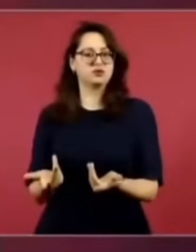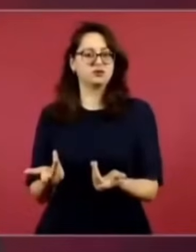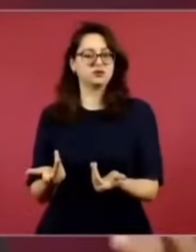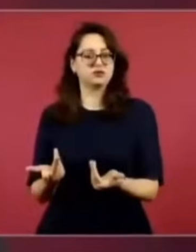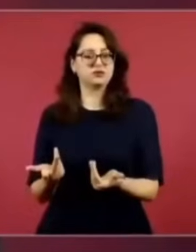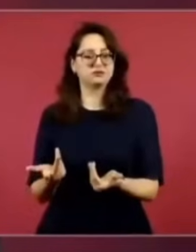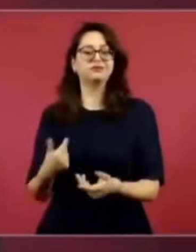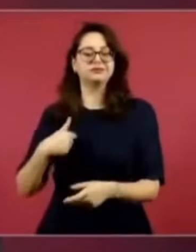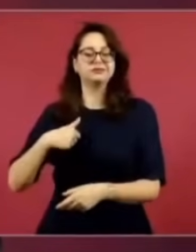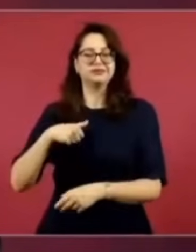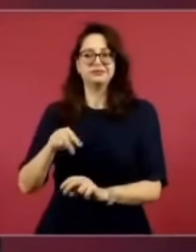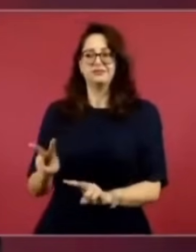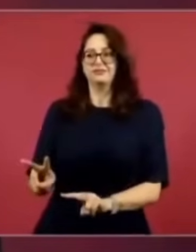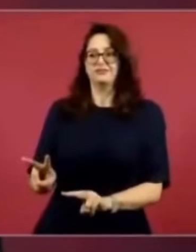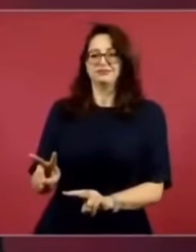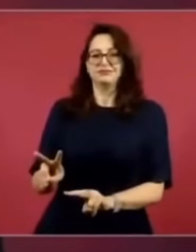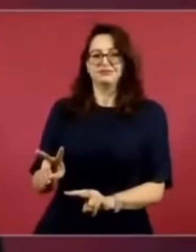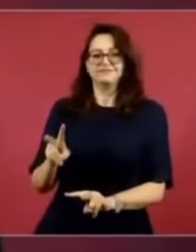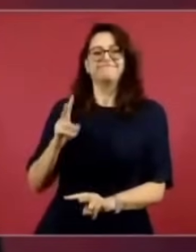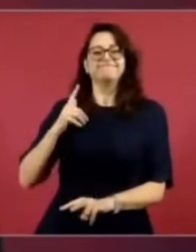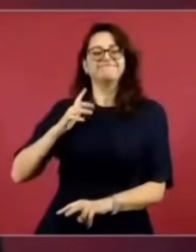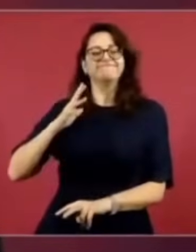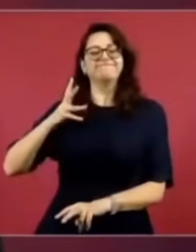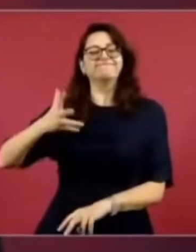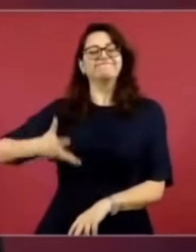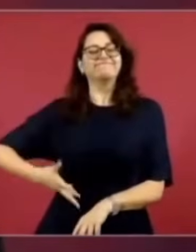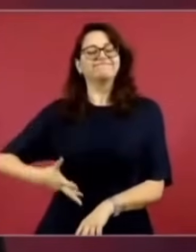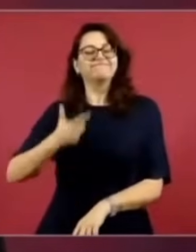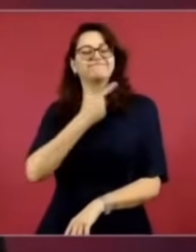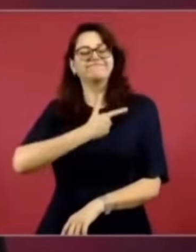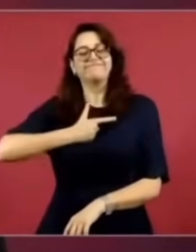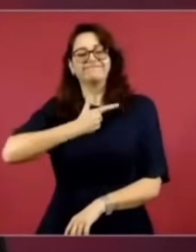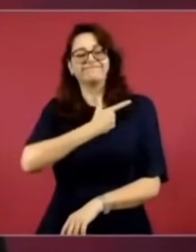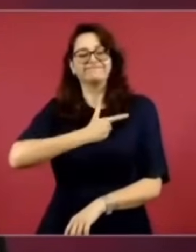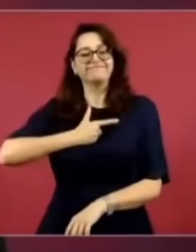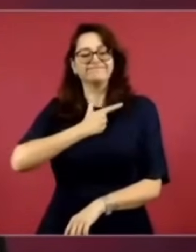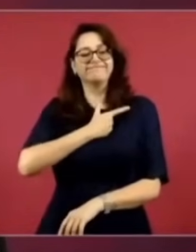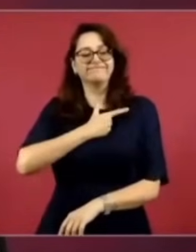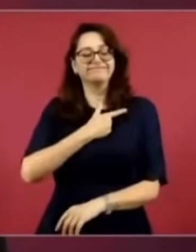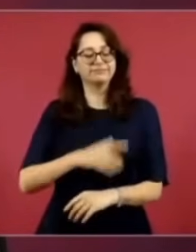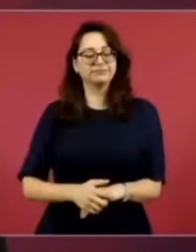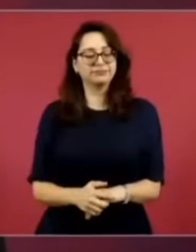y eso me da mucho orgullo,